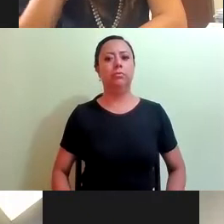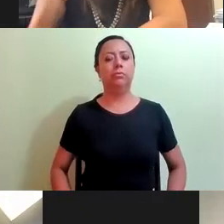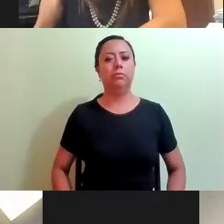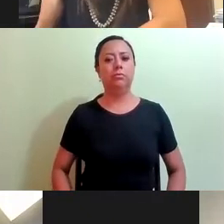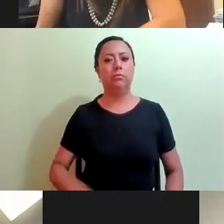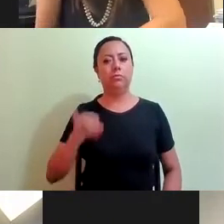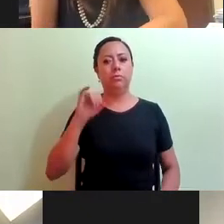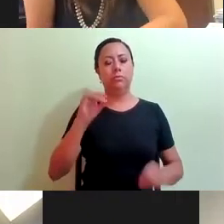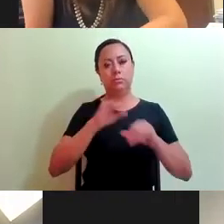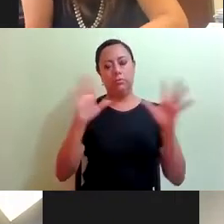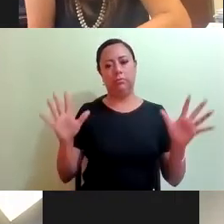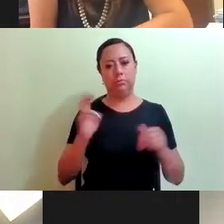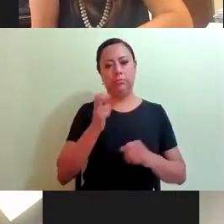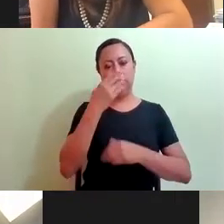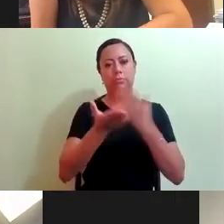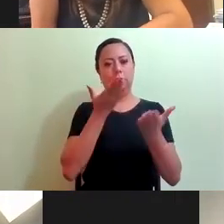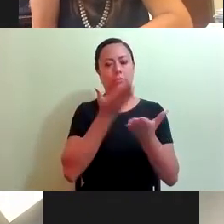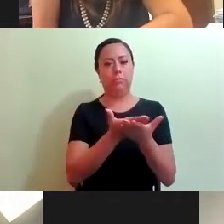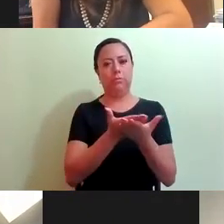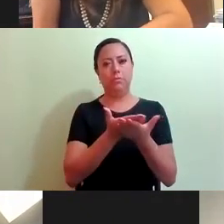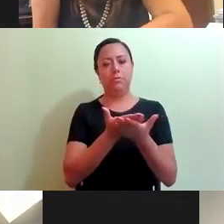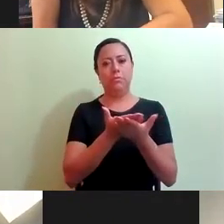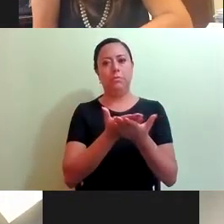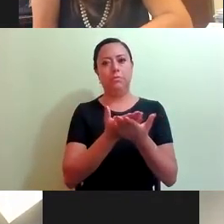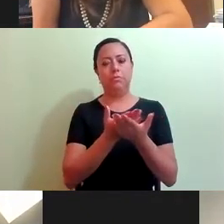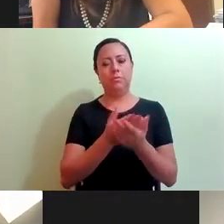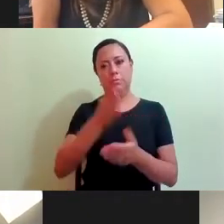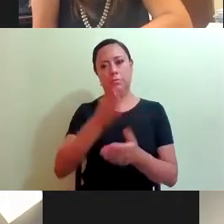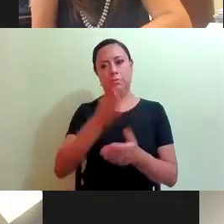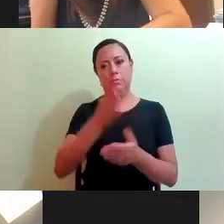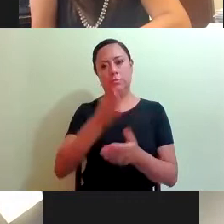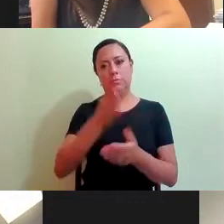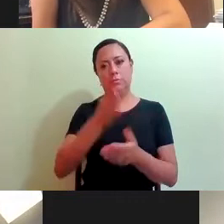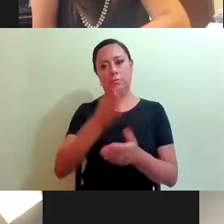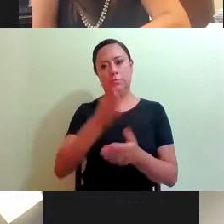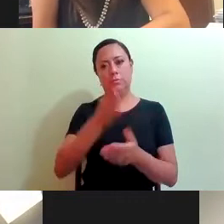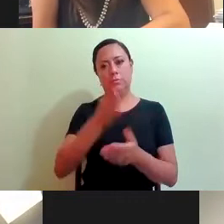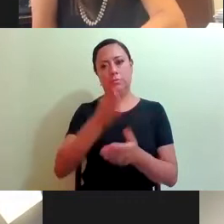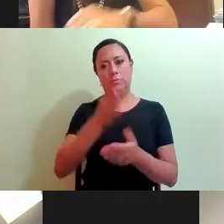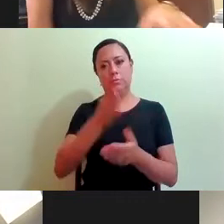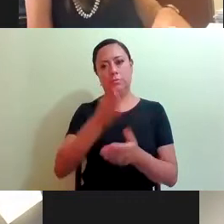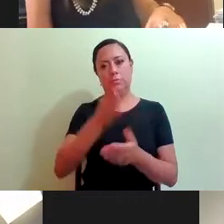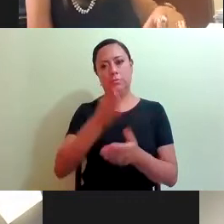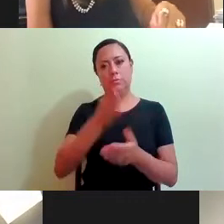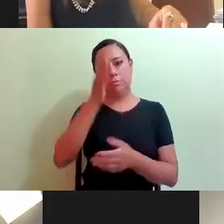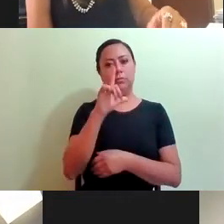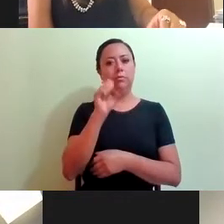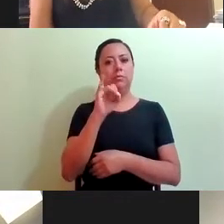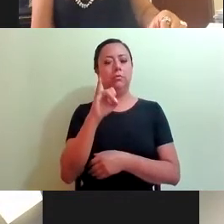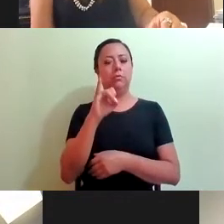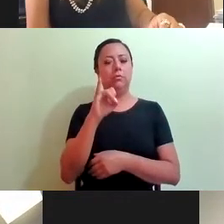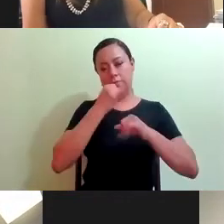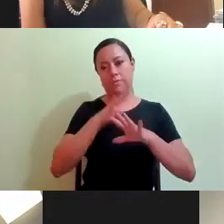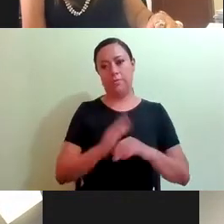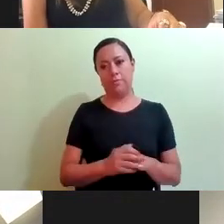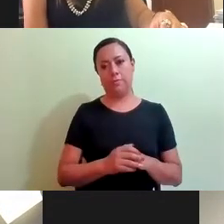Claro que sí, esta sería la propuesta del acuerdo de clasificación respecto de este punto. Y la propuesta es de que se apruebe por unanimidad.